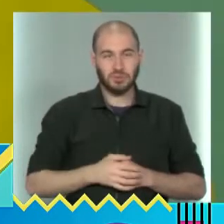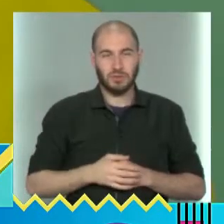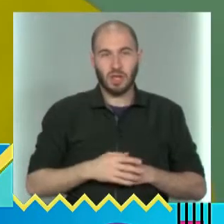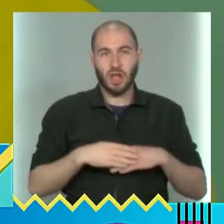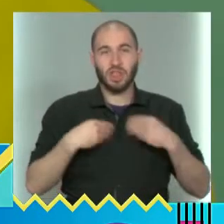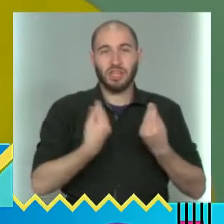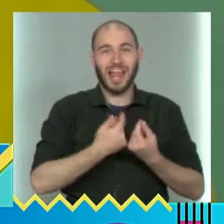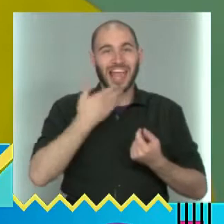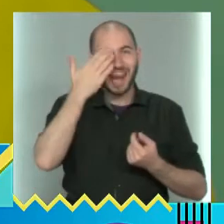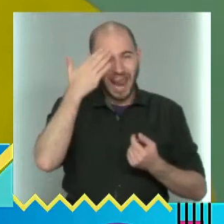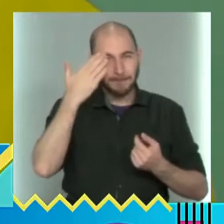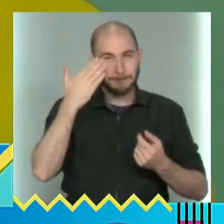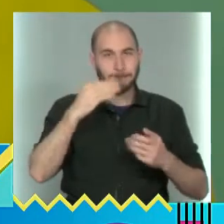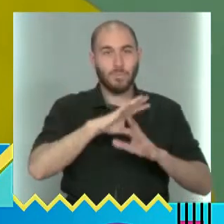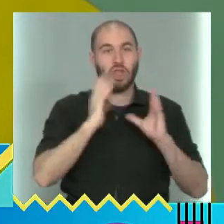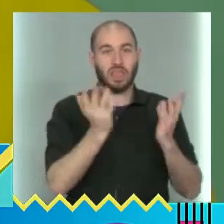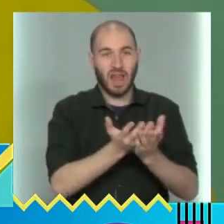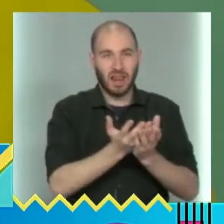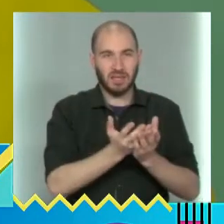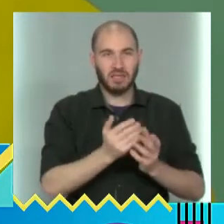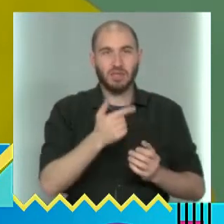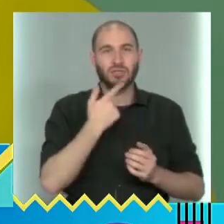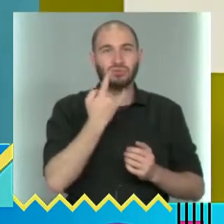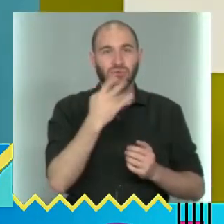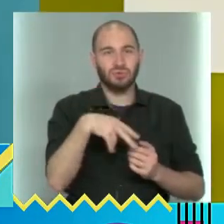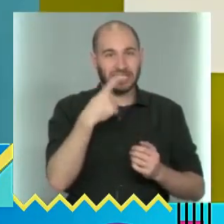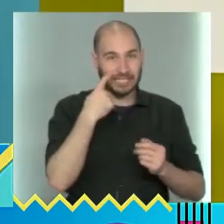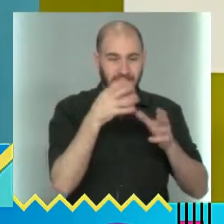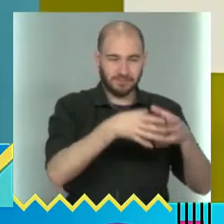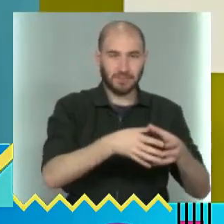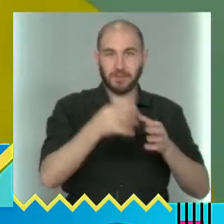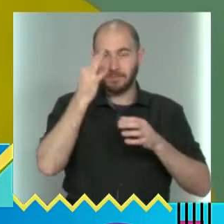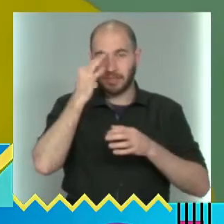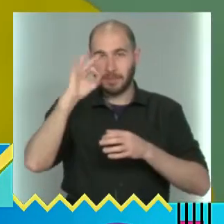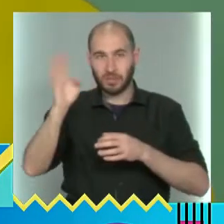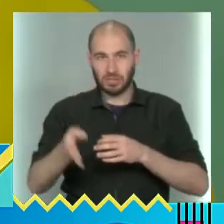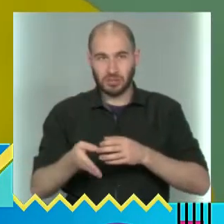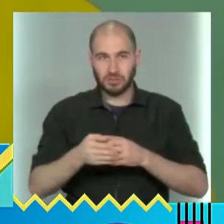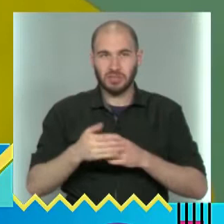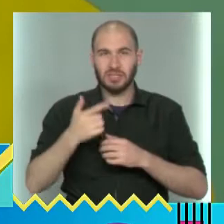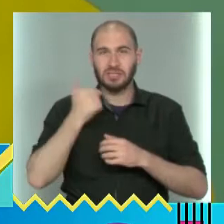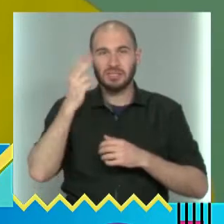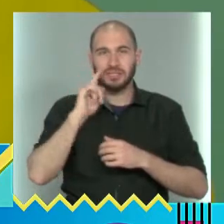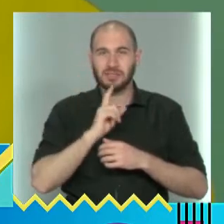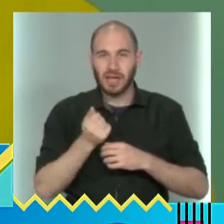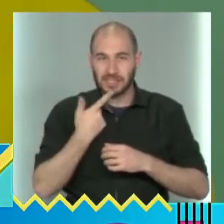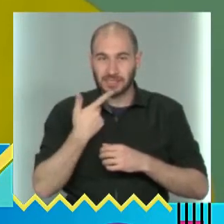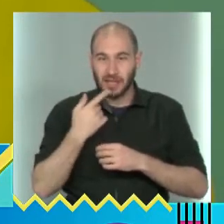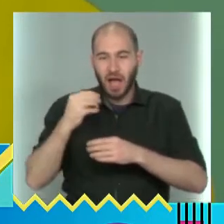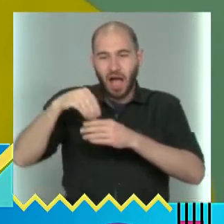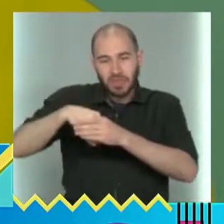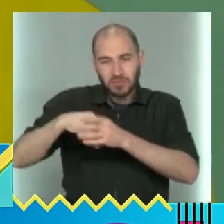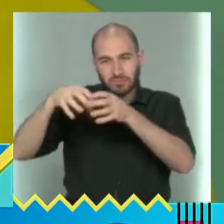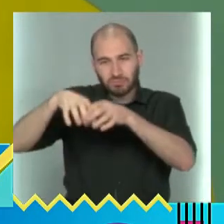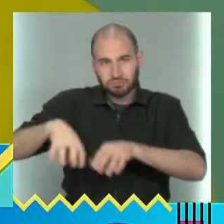del Islam a nivel mundial son suní y el 20% son chiitas, y dentro del